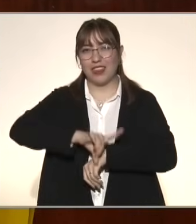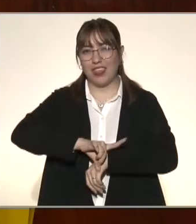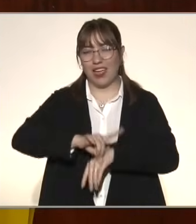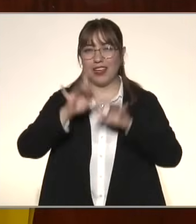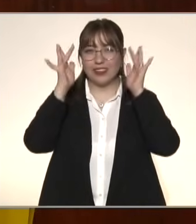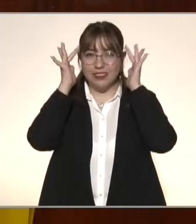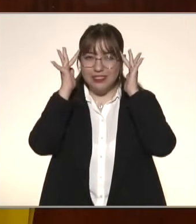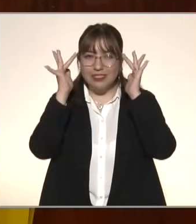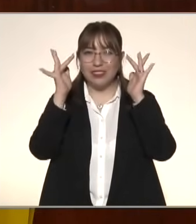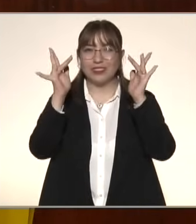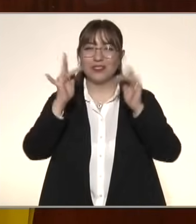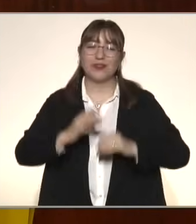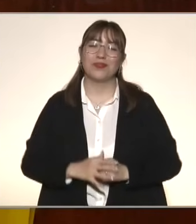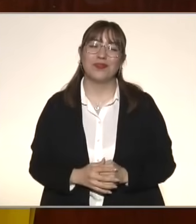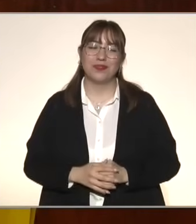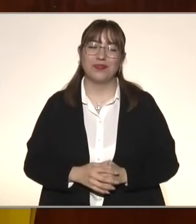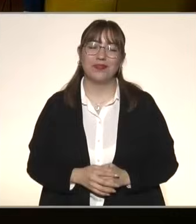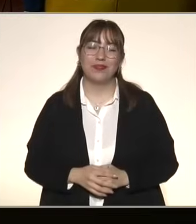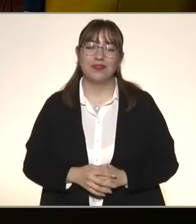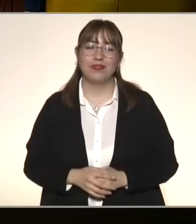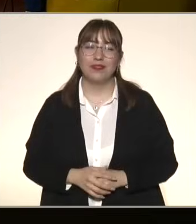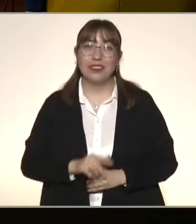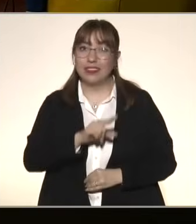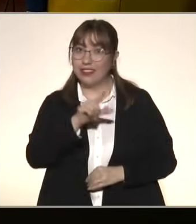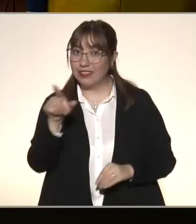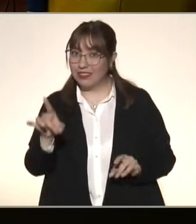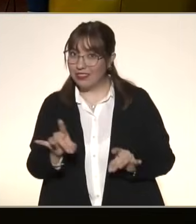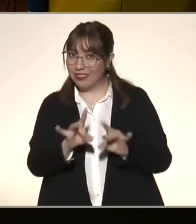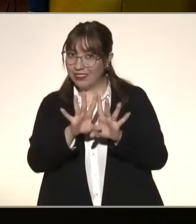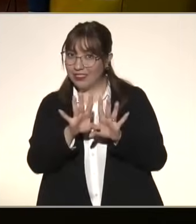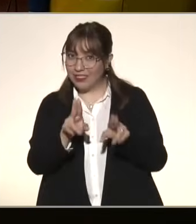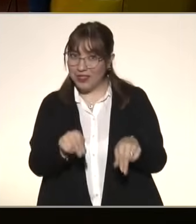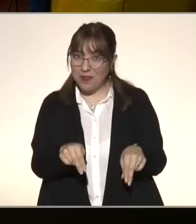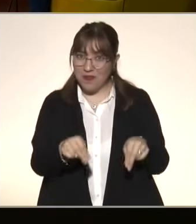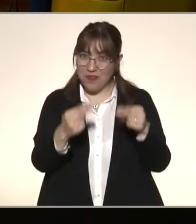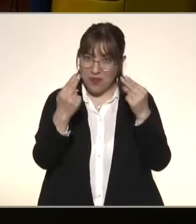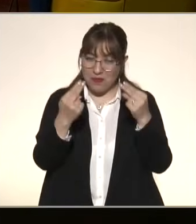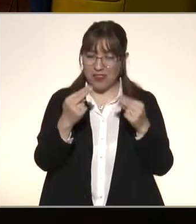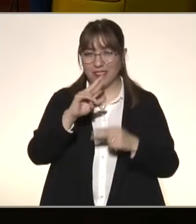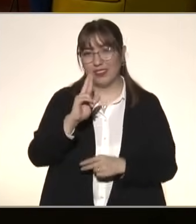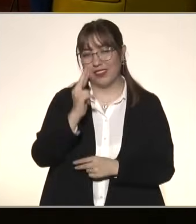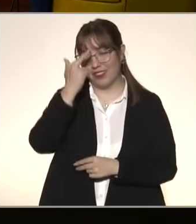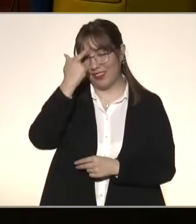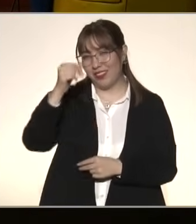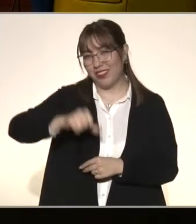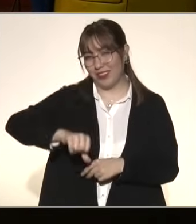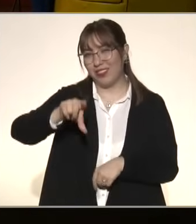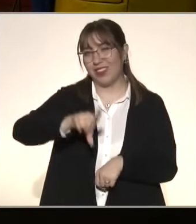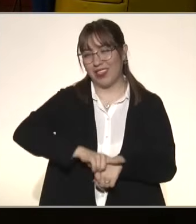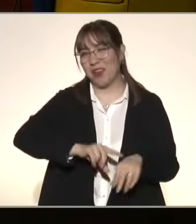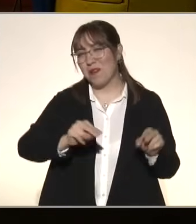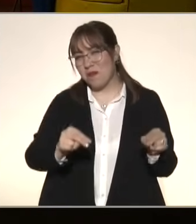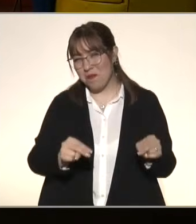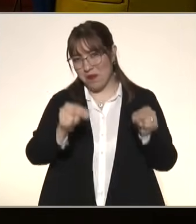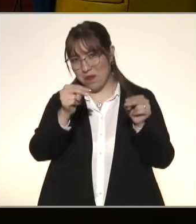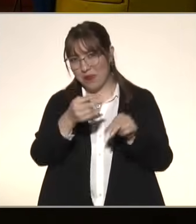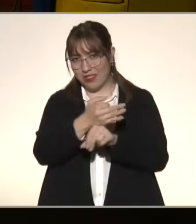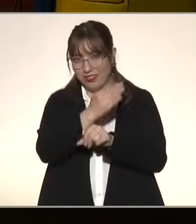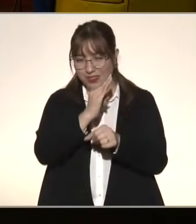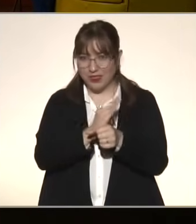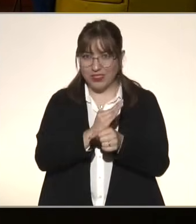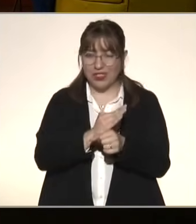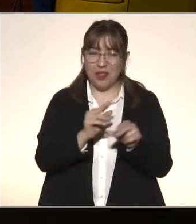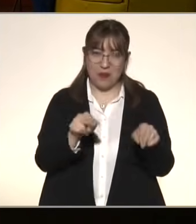programa fue de verdad. Si por ahí les hacen una broma, acuérdense que este día nosotros celebramos con bromas aquí en